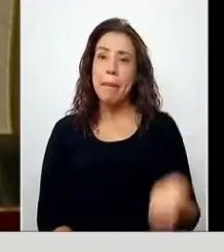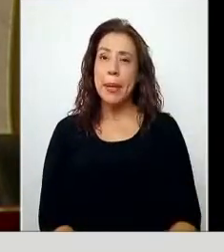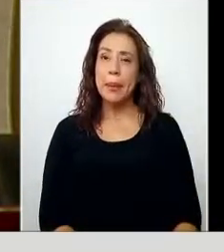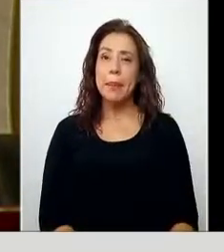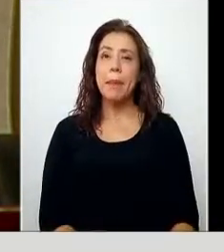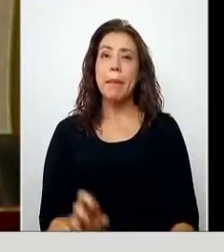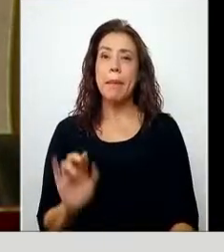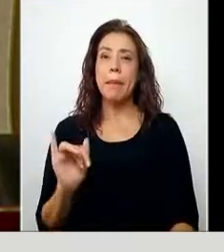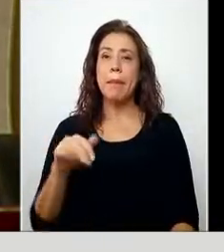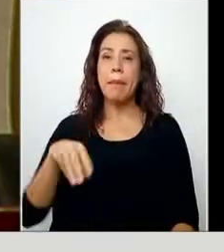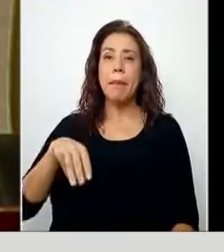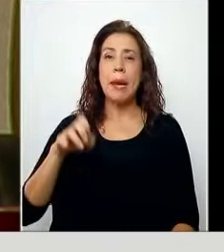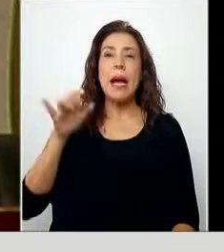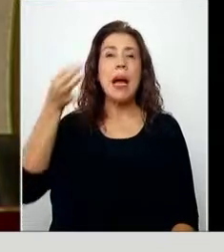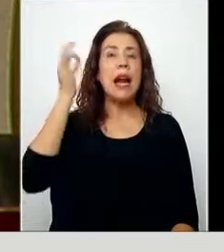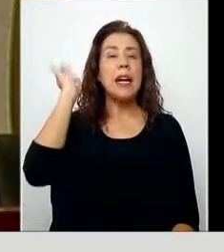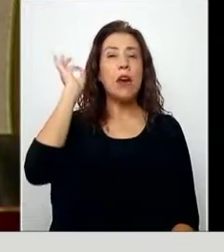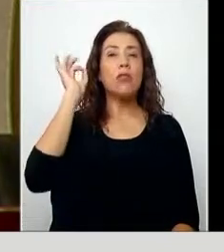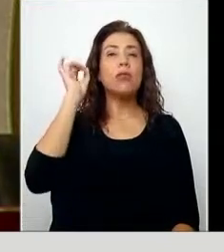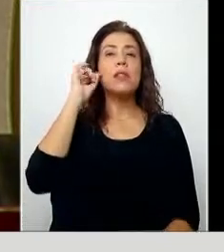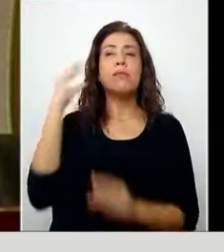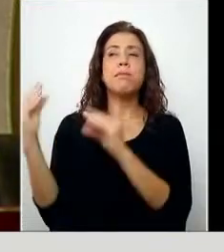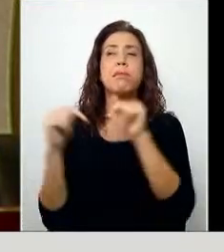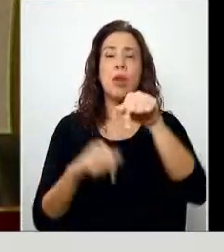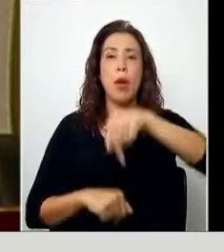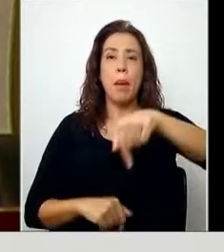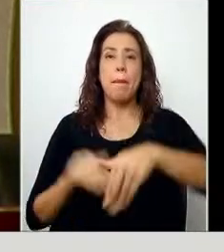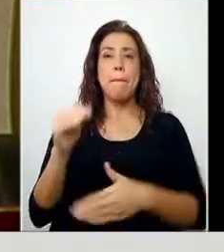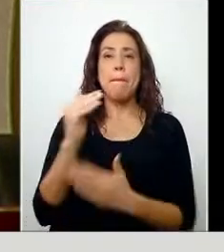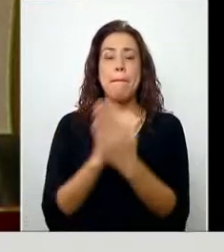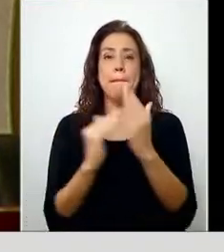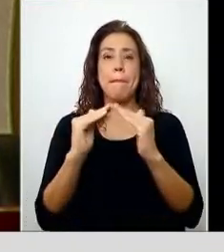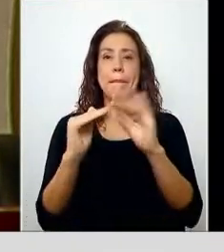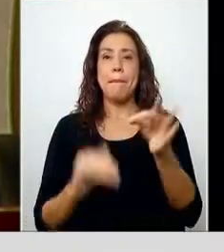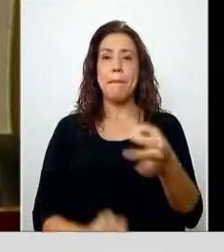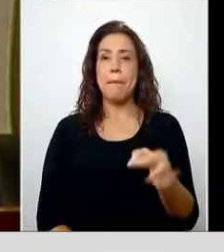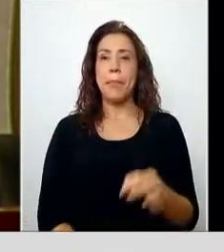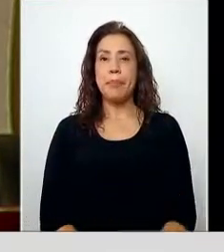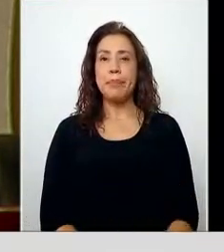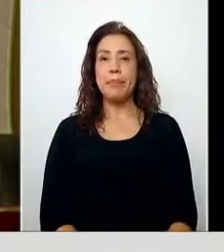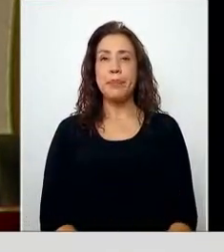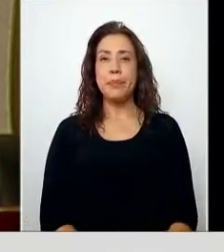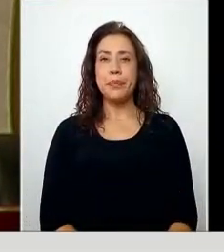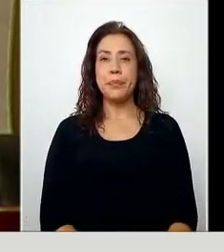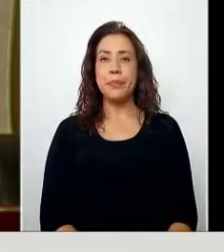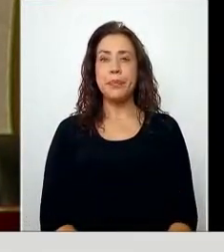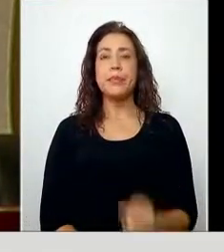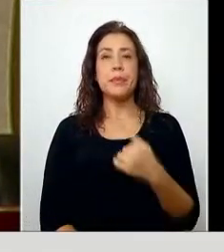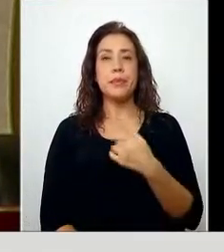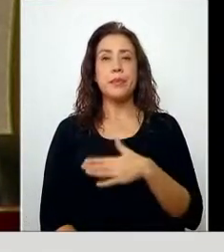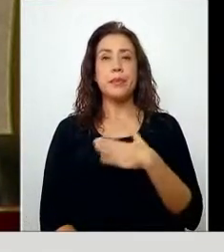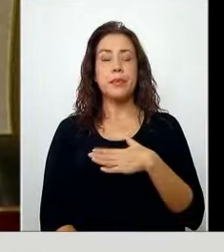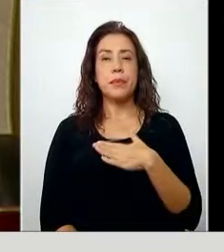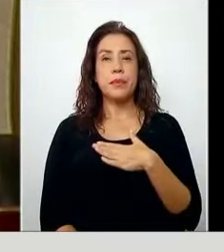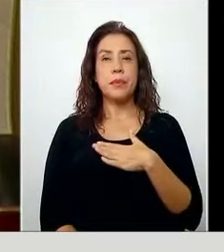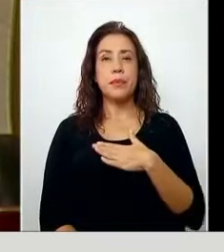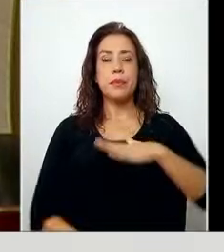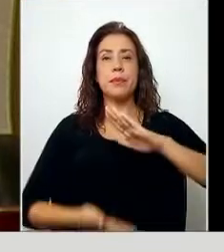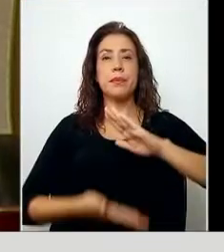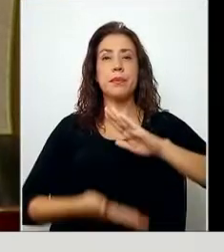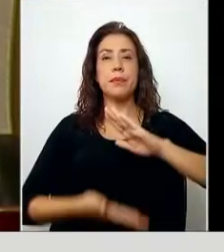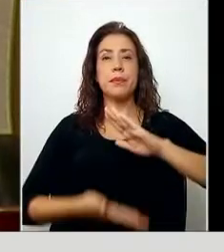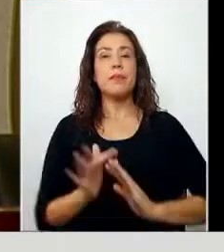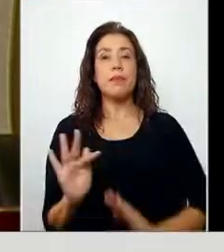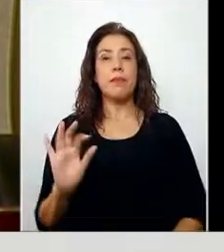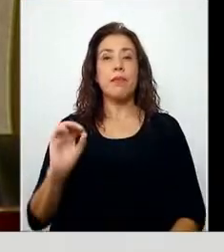esta reunión que está hoy día en la mañana en la moneda dicho esto presidente me gustaría celebrar de nuevo este fogape como una